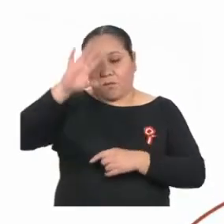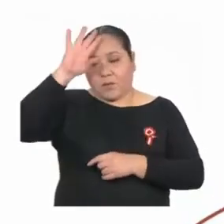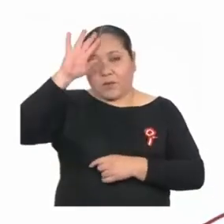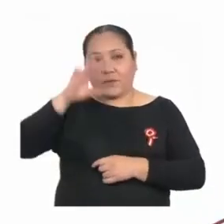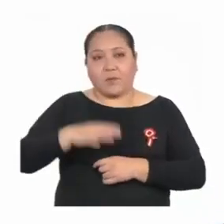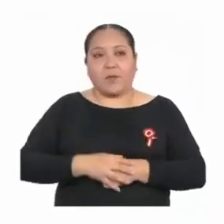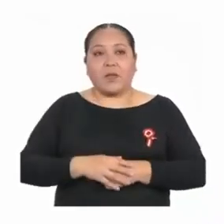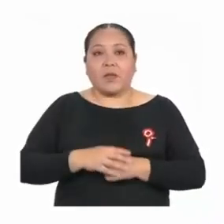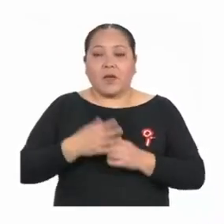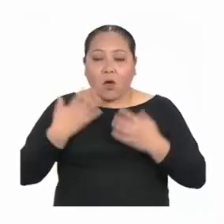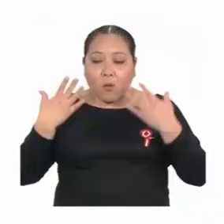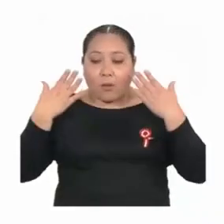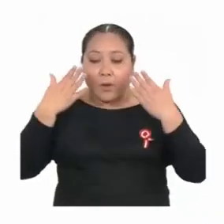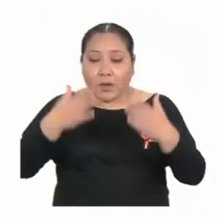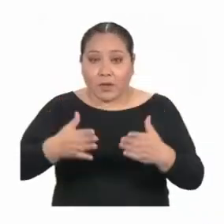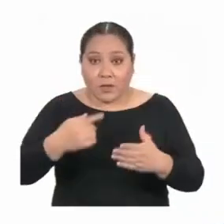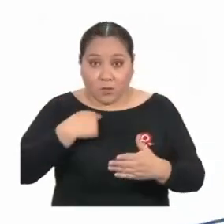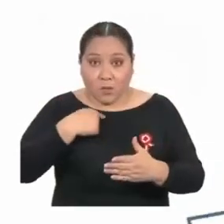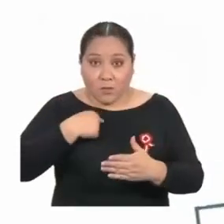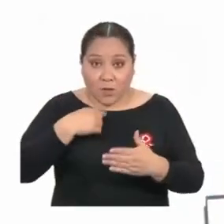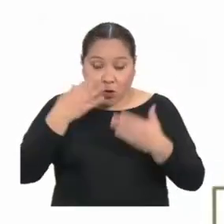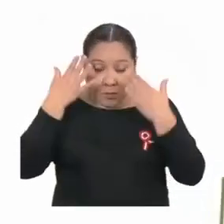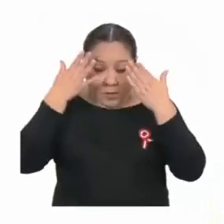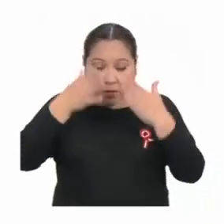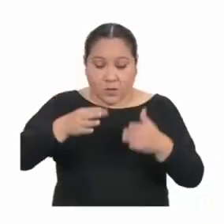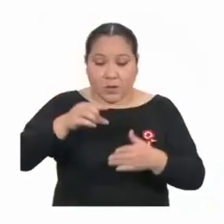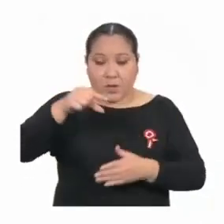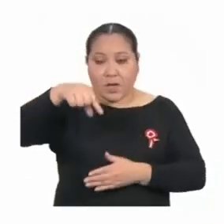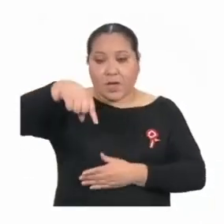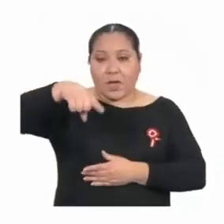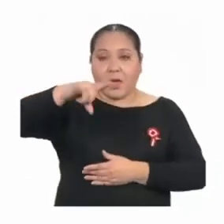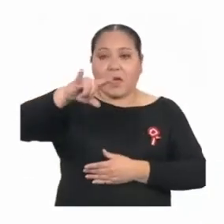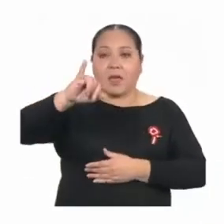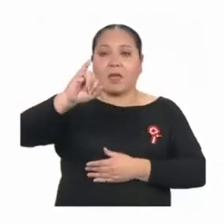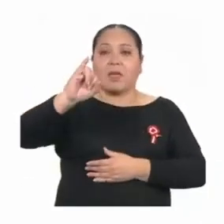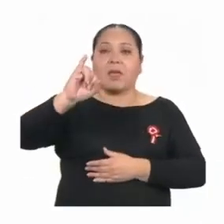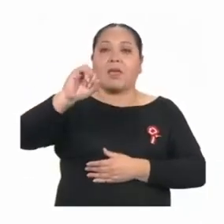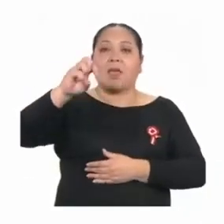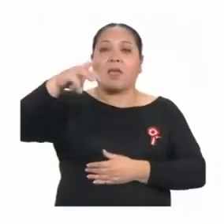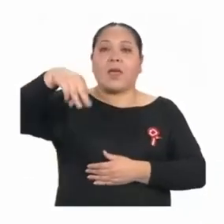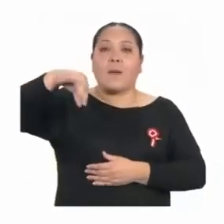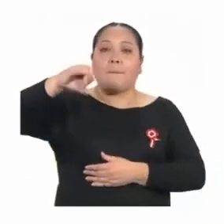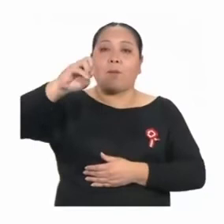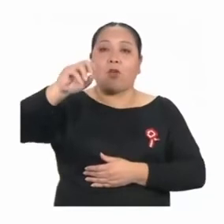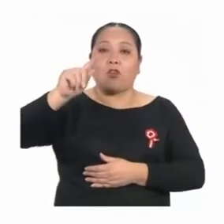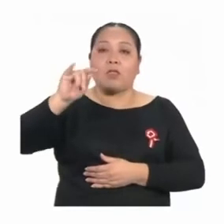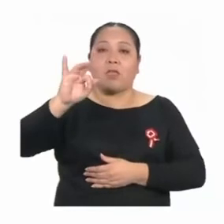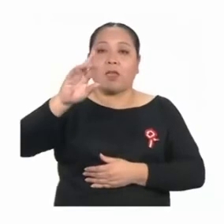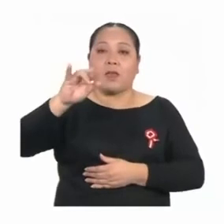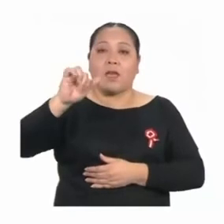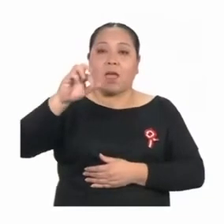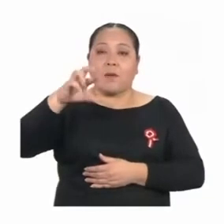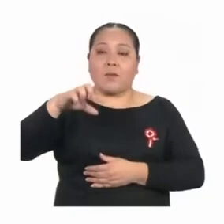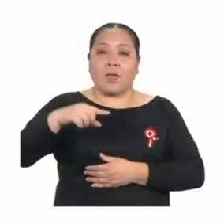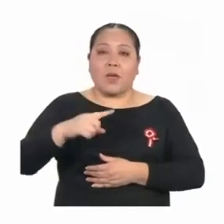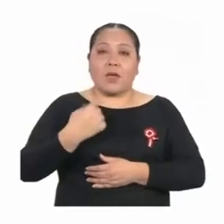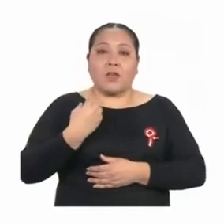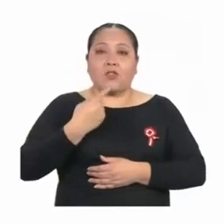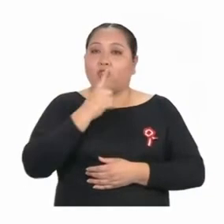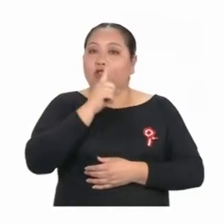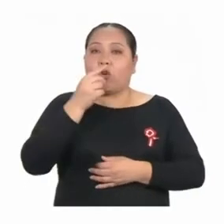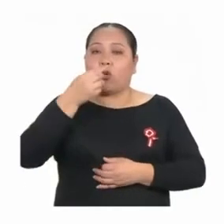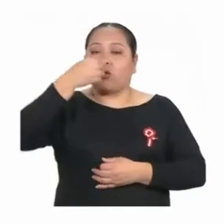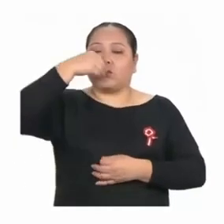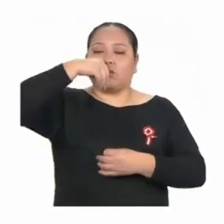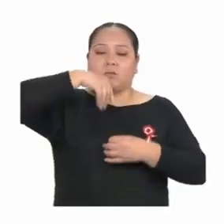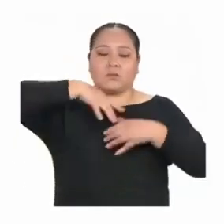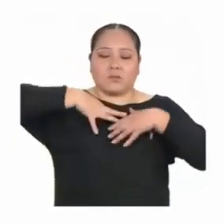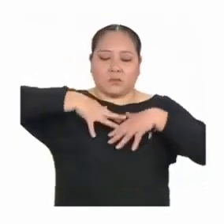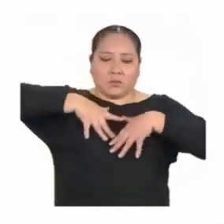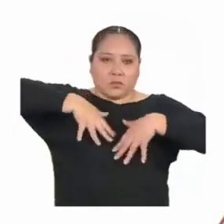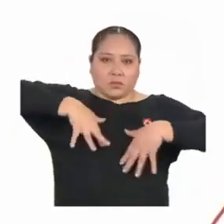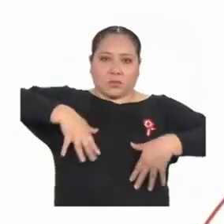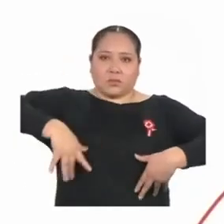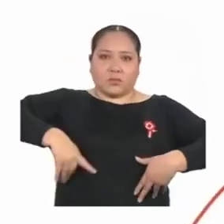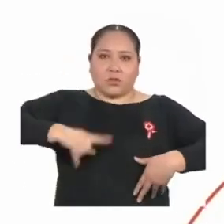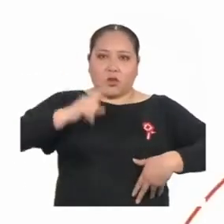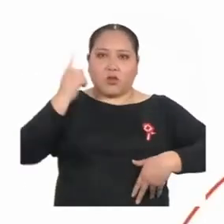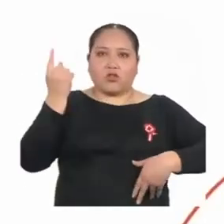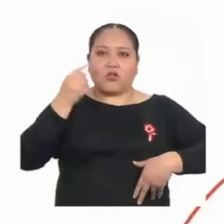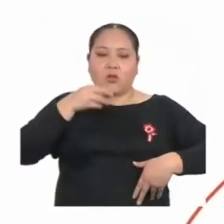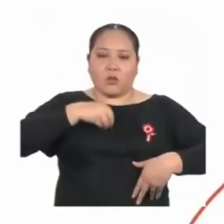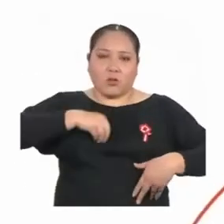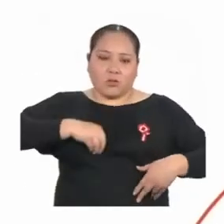células sanas, el medicamento encapsulado arremetería solamente contra el tumor. Pero eso también se puede aplicar a los gases de efecto